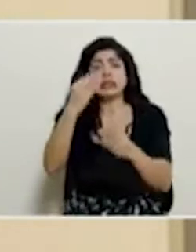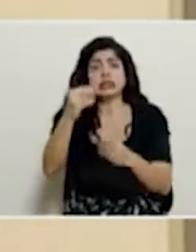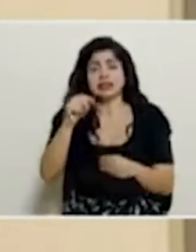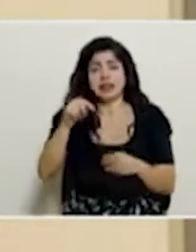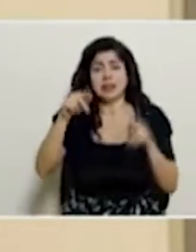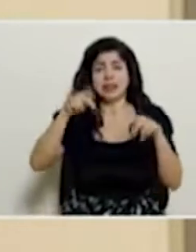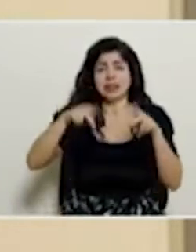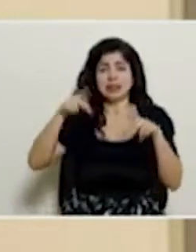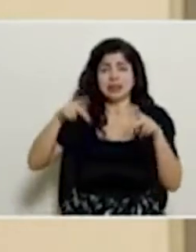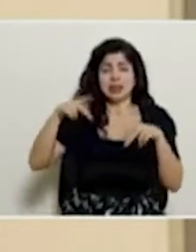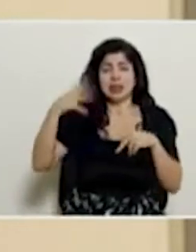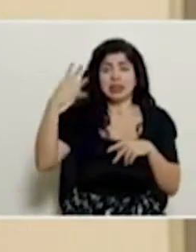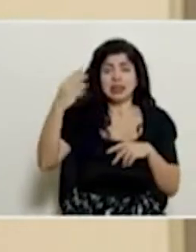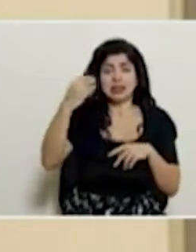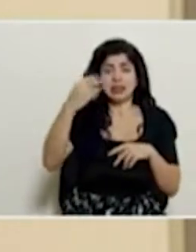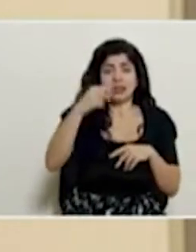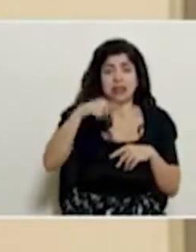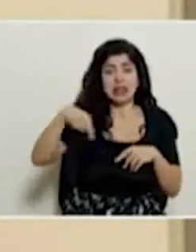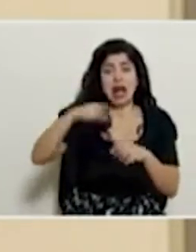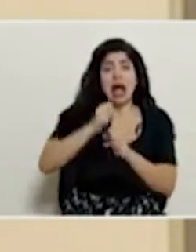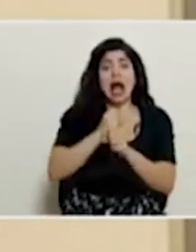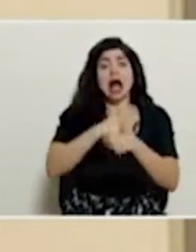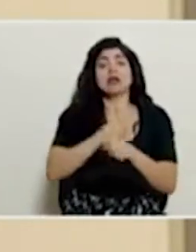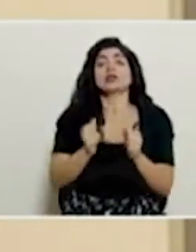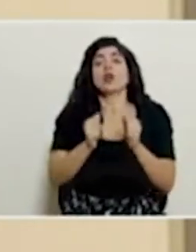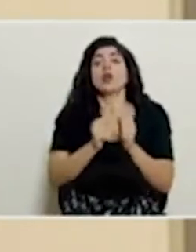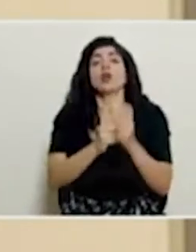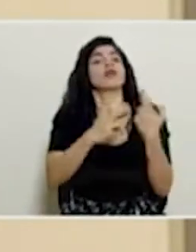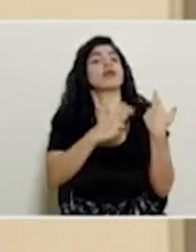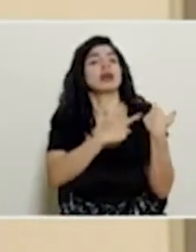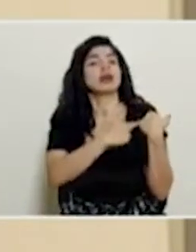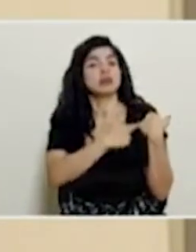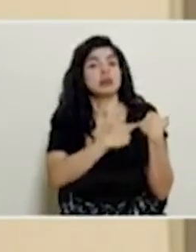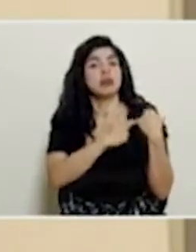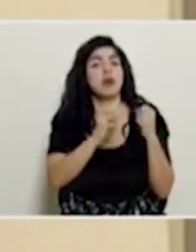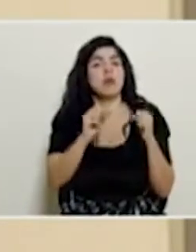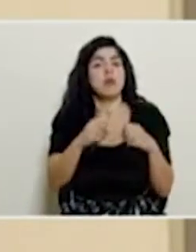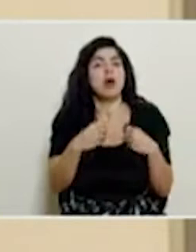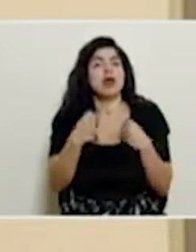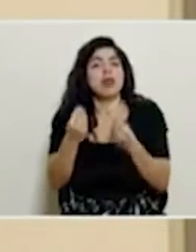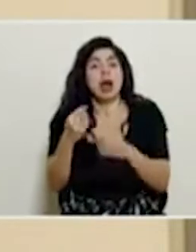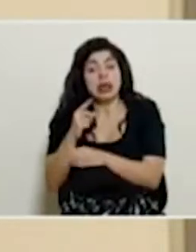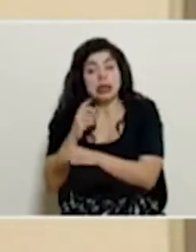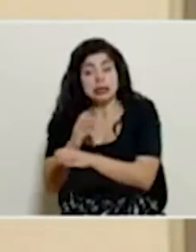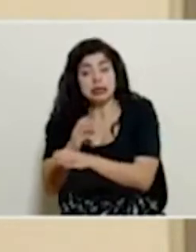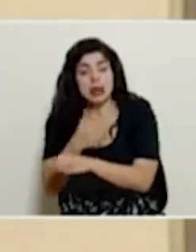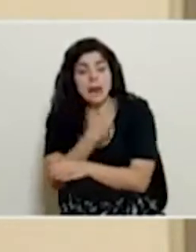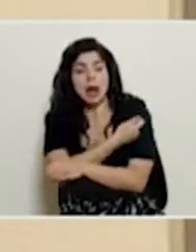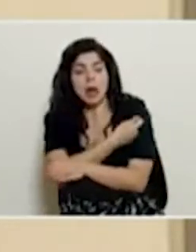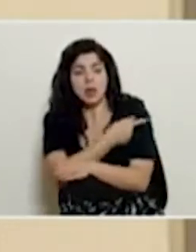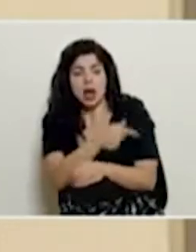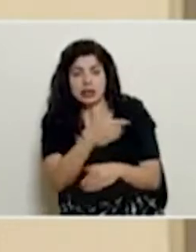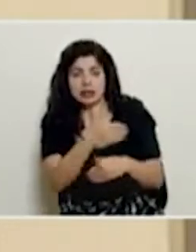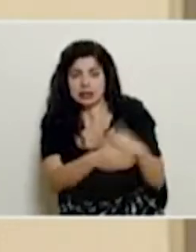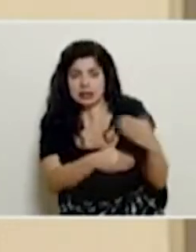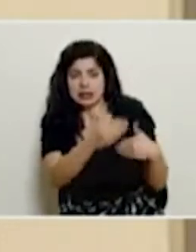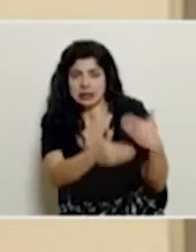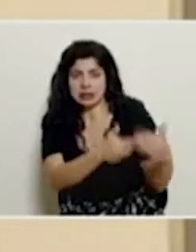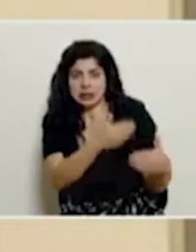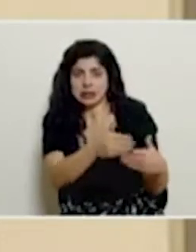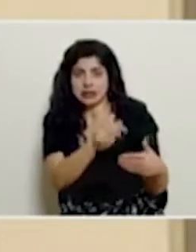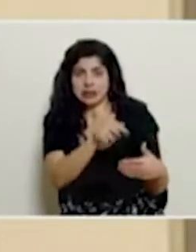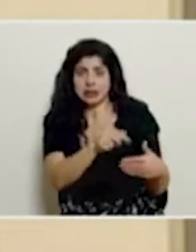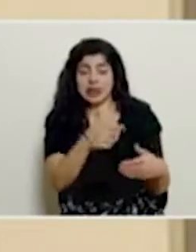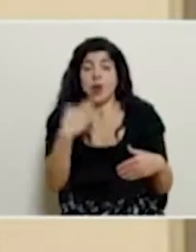más responsable. Podemos dar chance de que la vacunación avance y eso, sobre todo cuando ya salgamos del grupo 2, nos da un